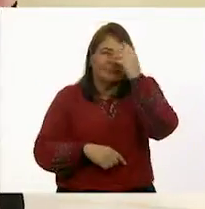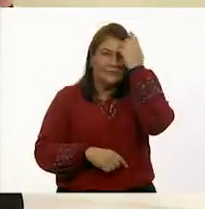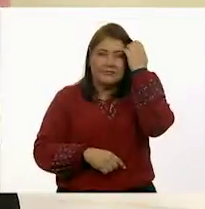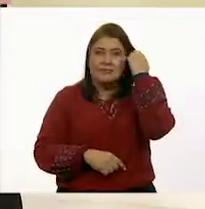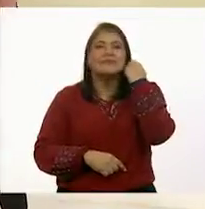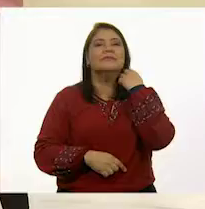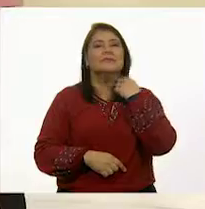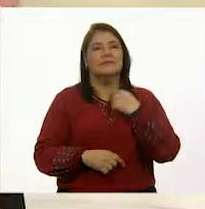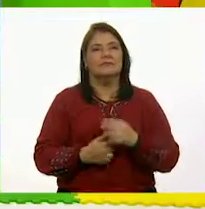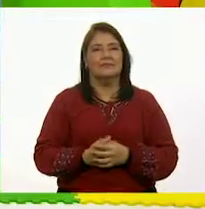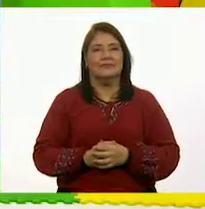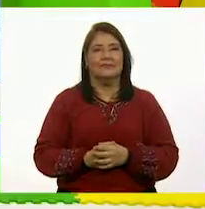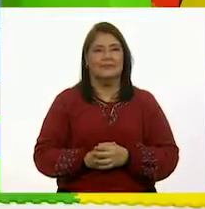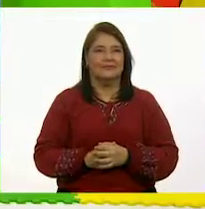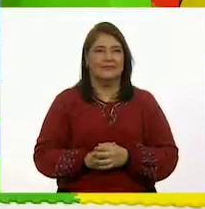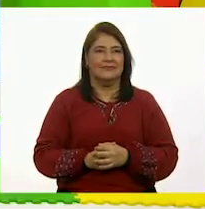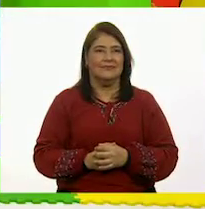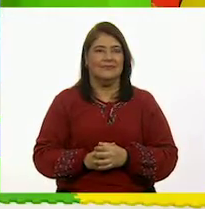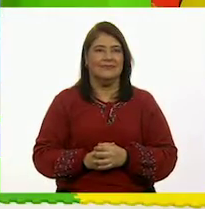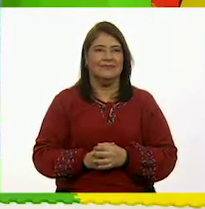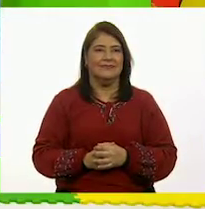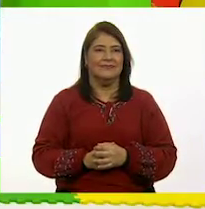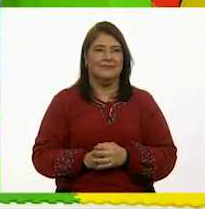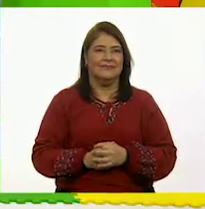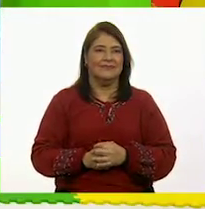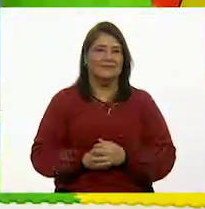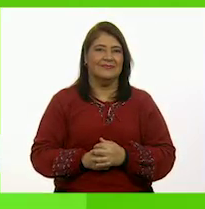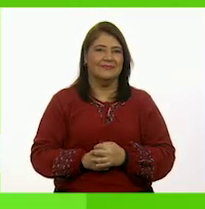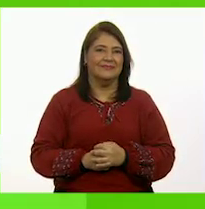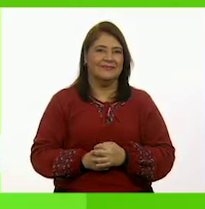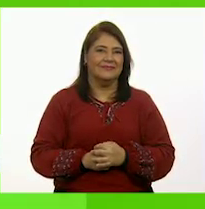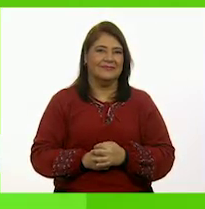gira, gira, gira, gira, gira, gira!